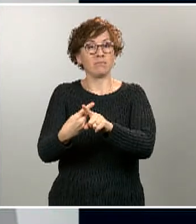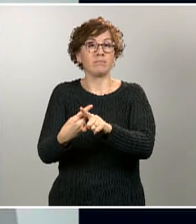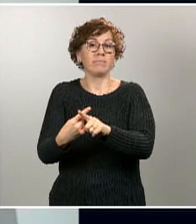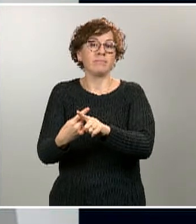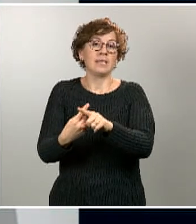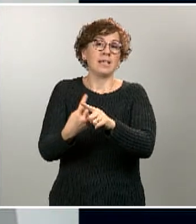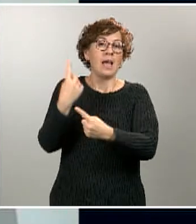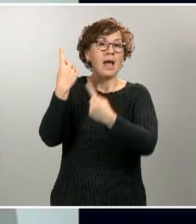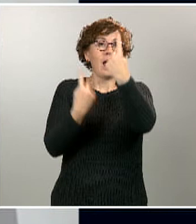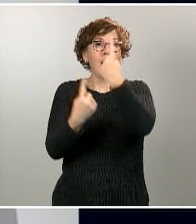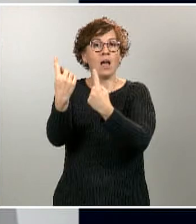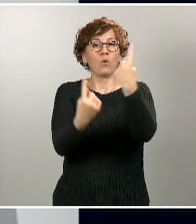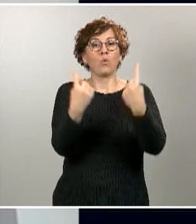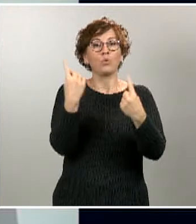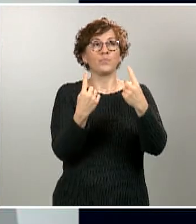algunos recelos que